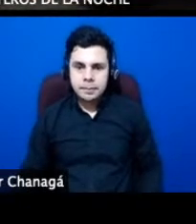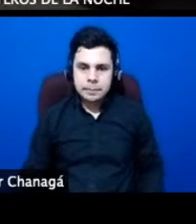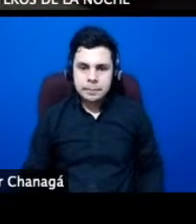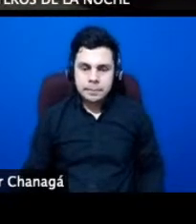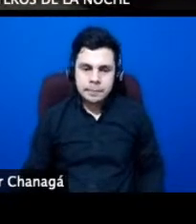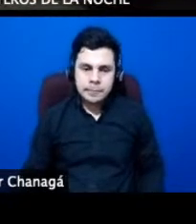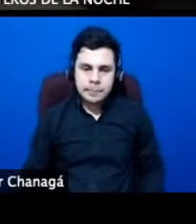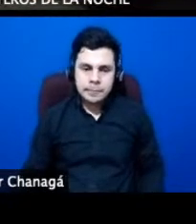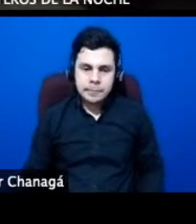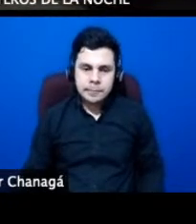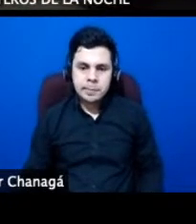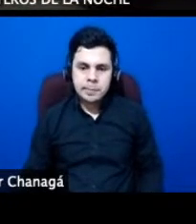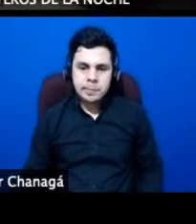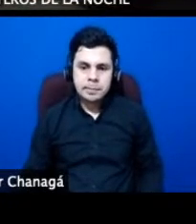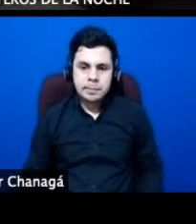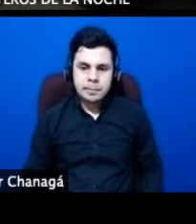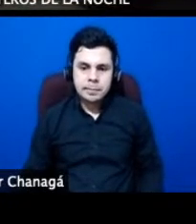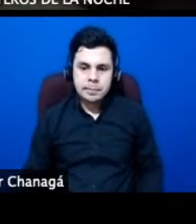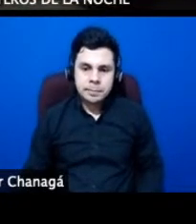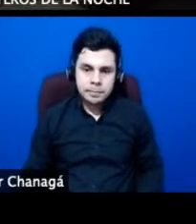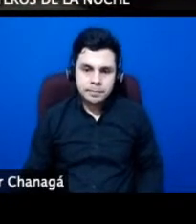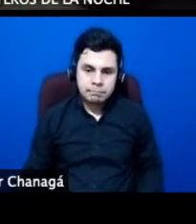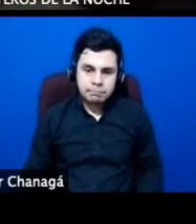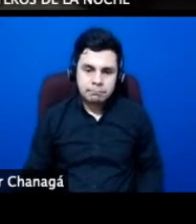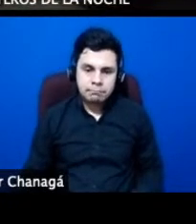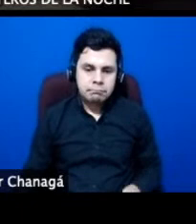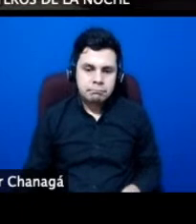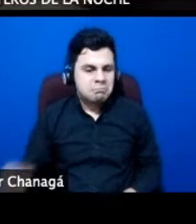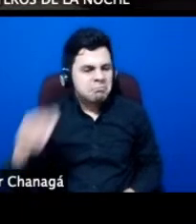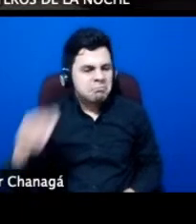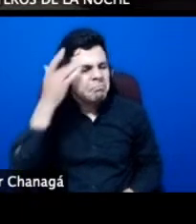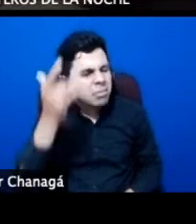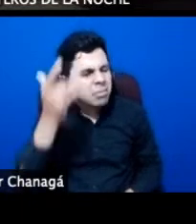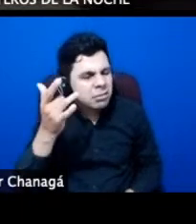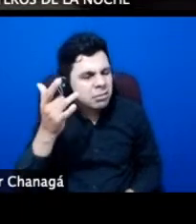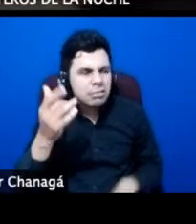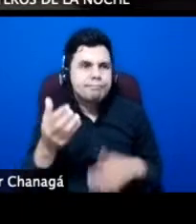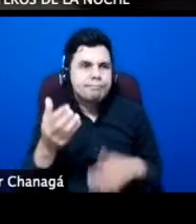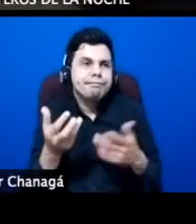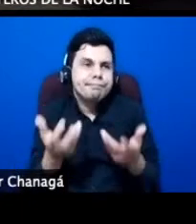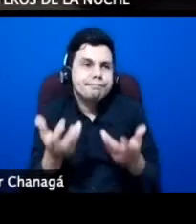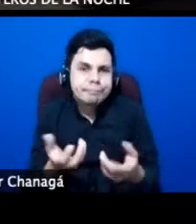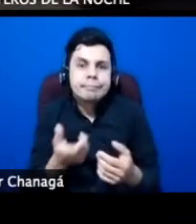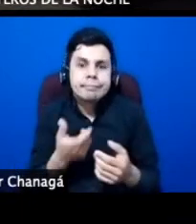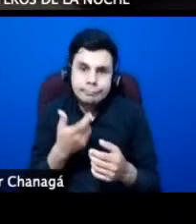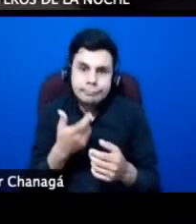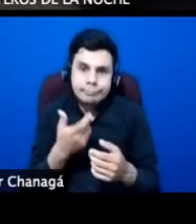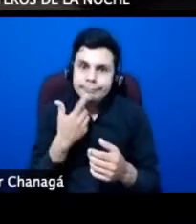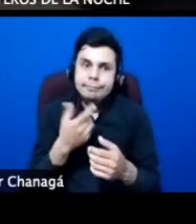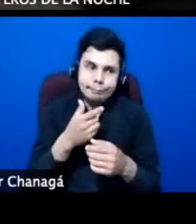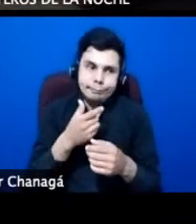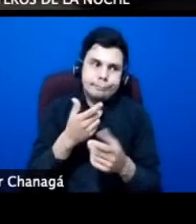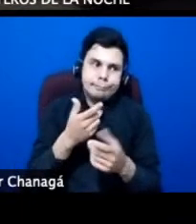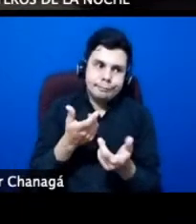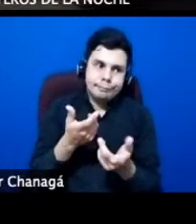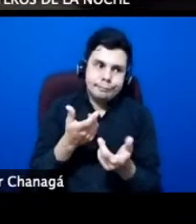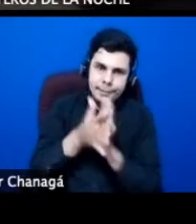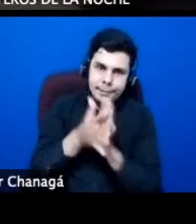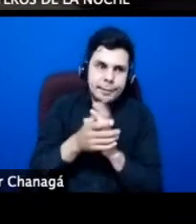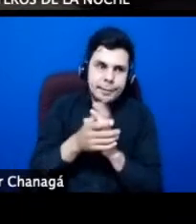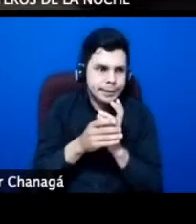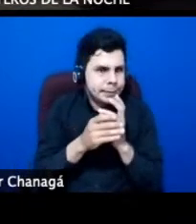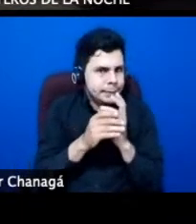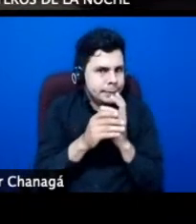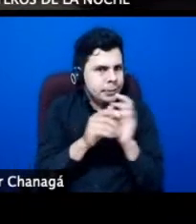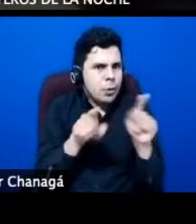A mí me tocó, digamos, desplazarme casi que huyendo del encierro que se generó aquí en